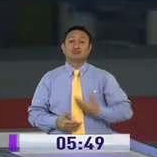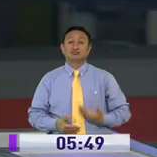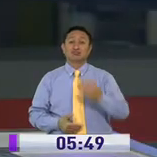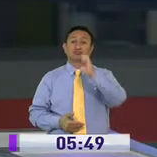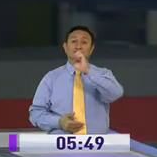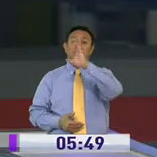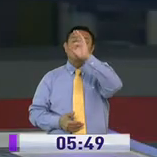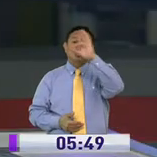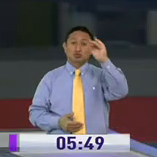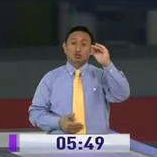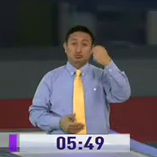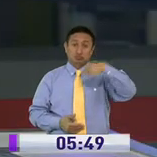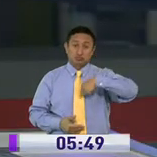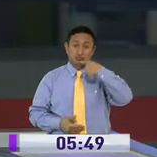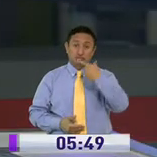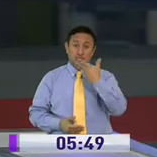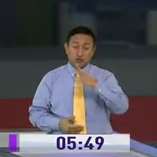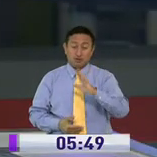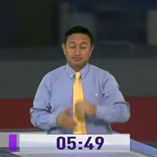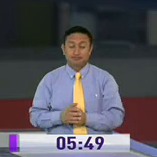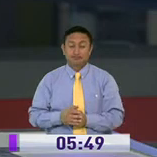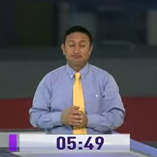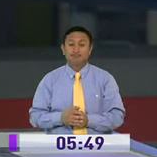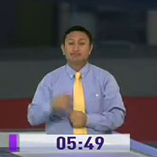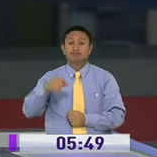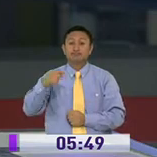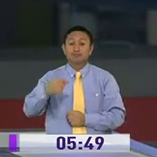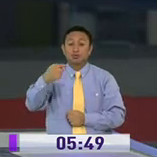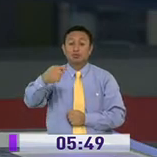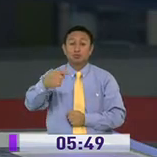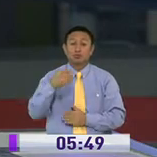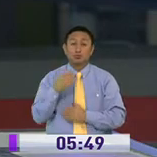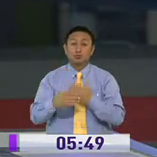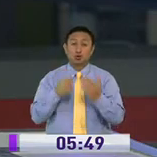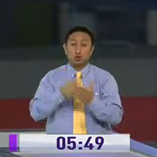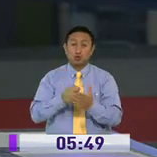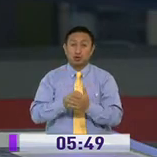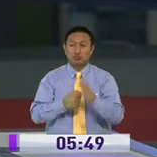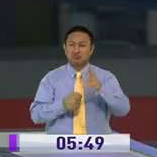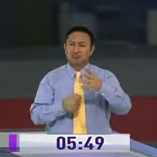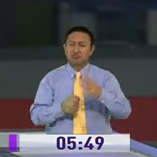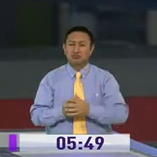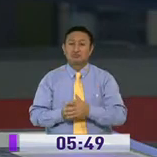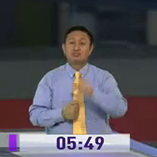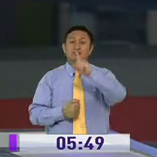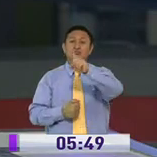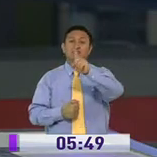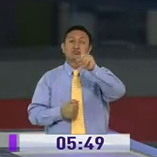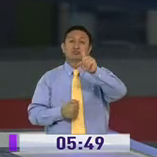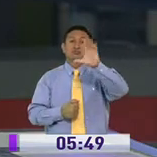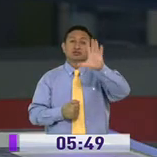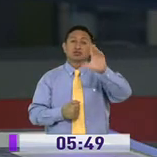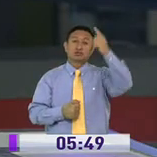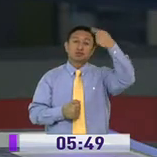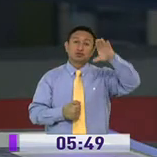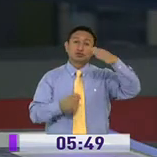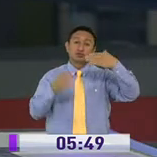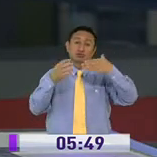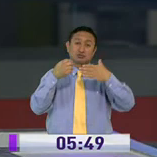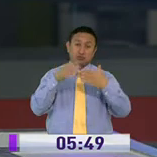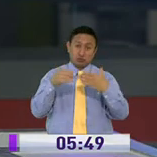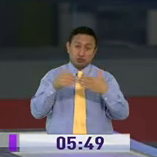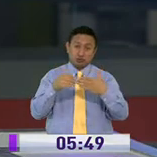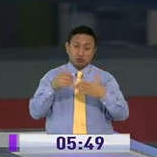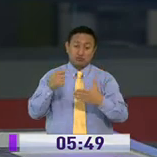Otto Sonnenholzner, dio a conocer que se han establecido en los próximos procesos de compra alrededor de 115 millones para